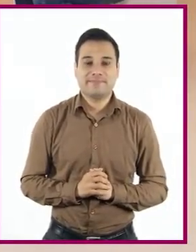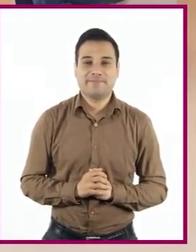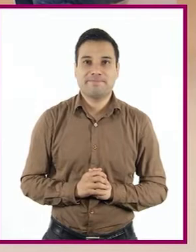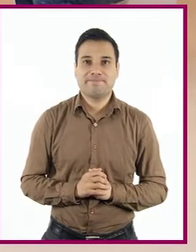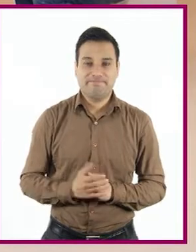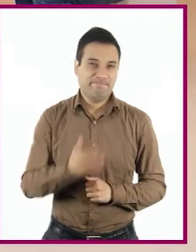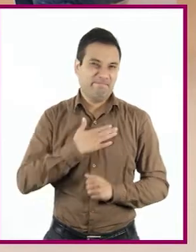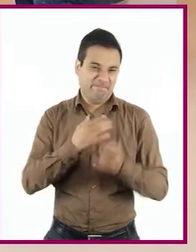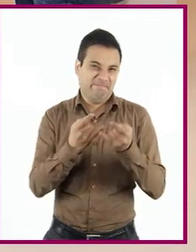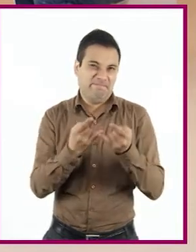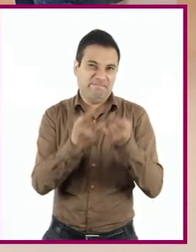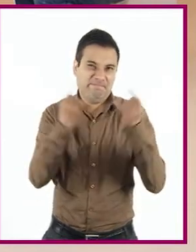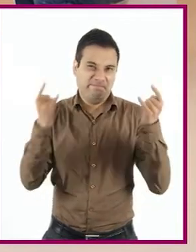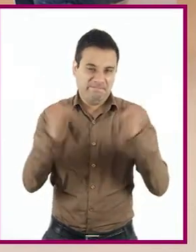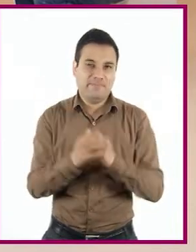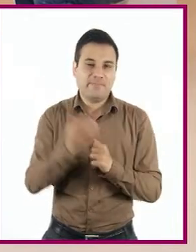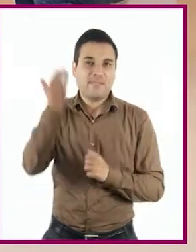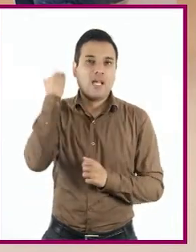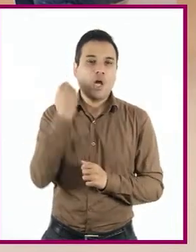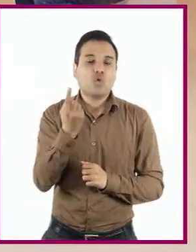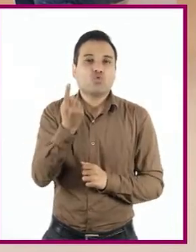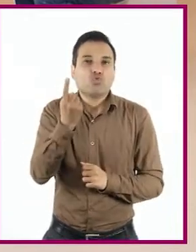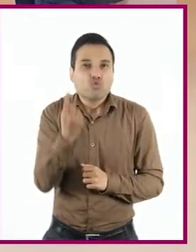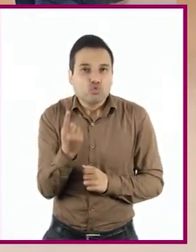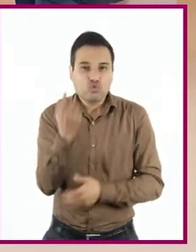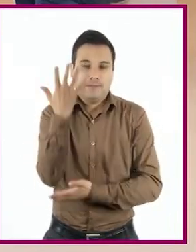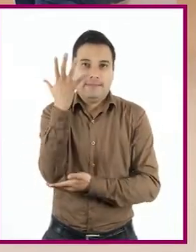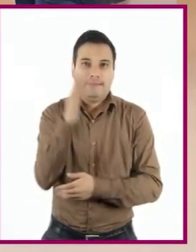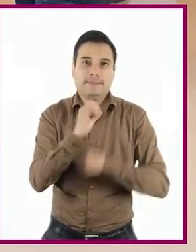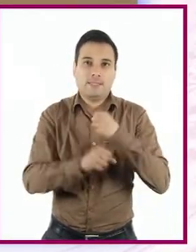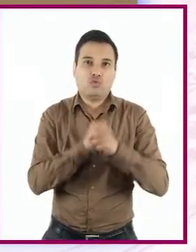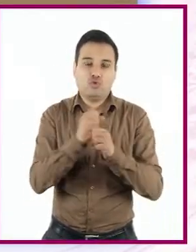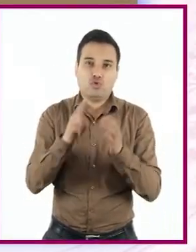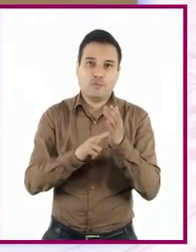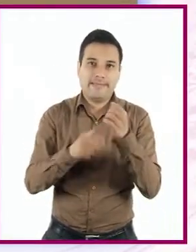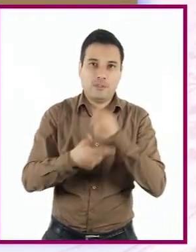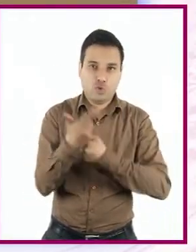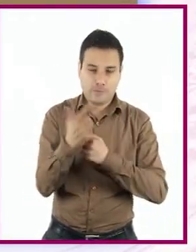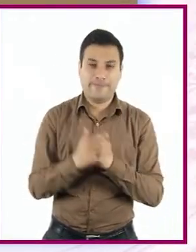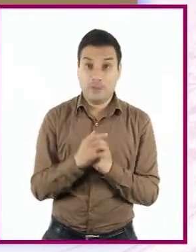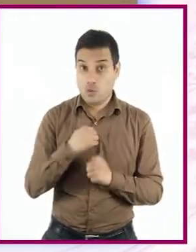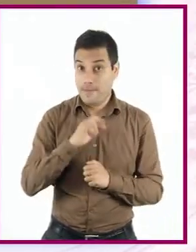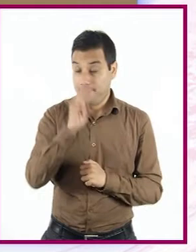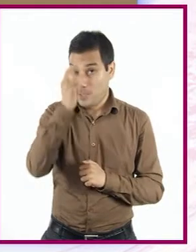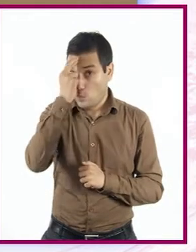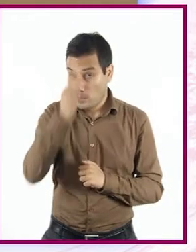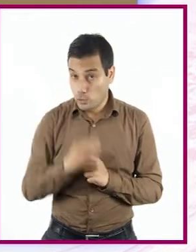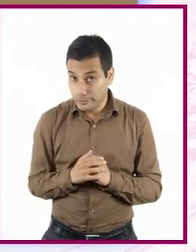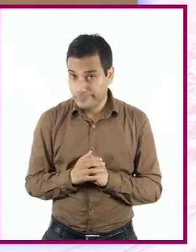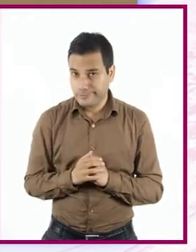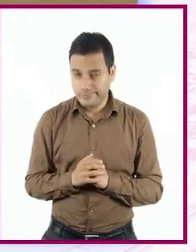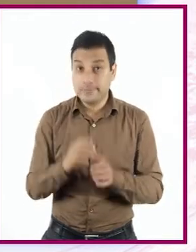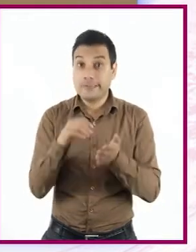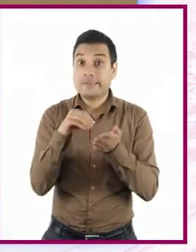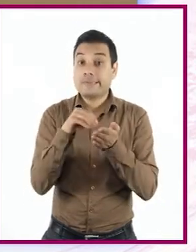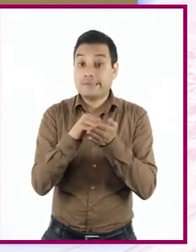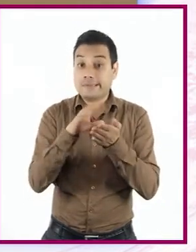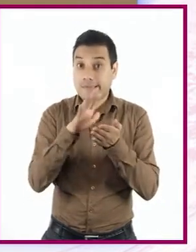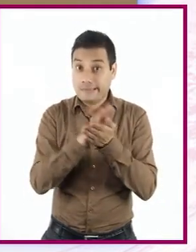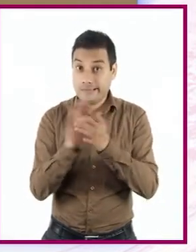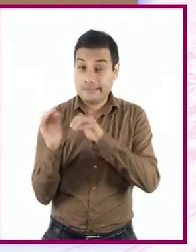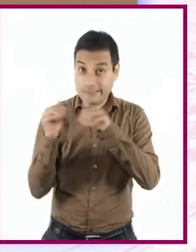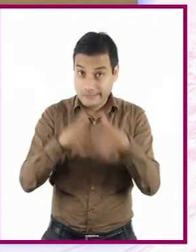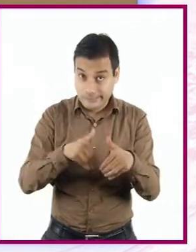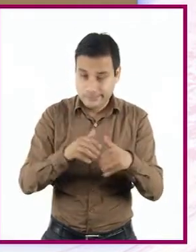Esta es mi historia de cuando entré al kinder. Bueno, esto pasó en el año 2012 y yo recuerdo que hicimos el preregistro para seleccionar una